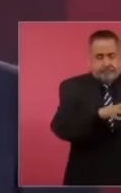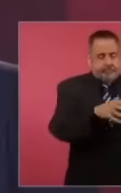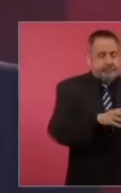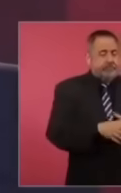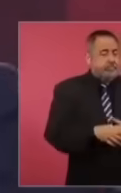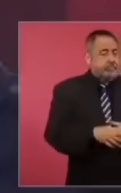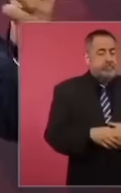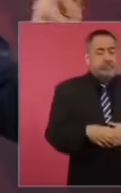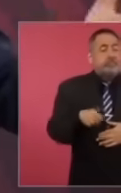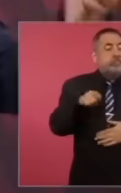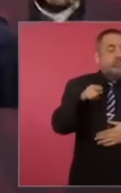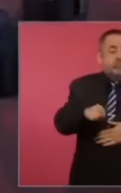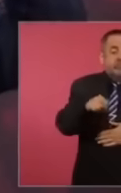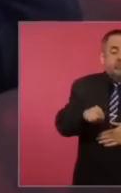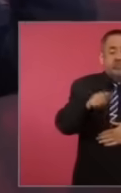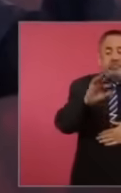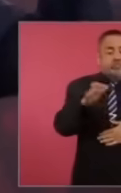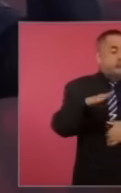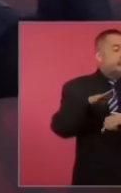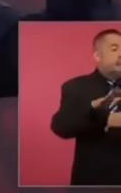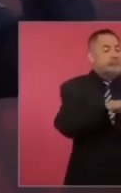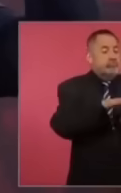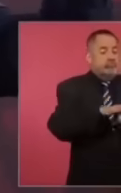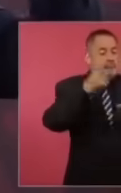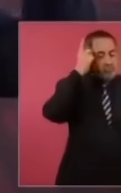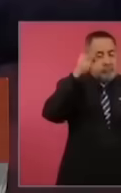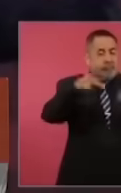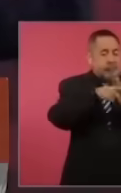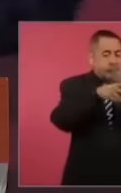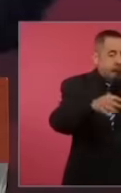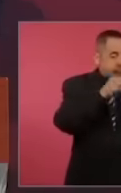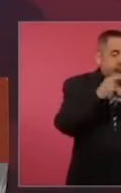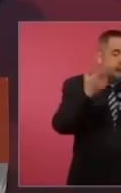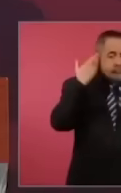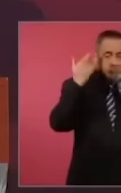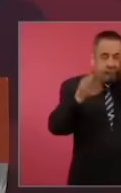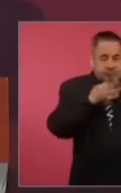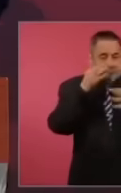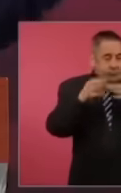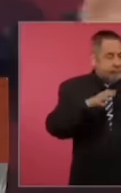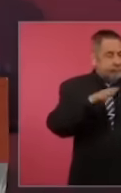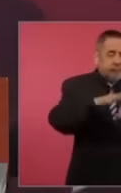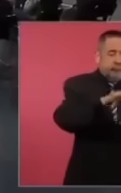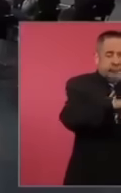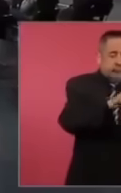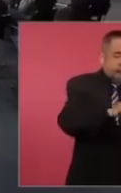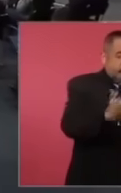llamó a todos los medios, a los dueños y a los conductores de la radio y de la televisión.